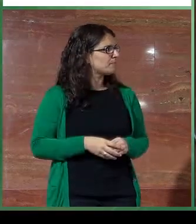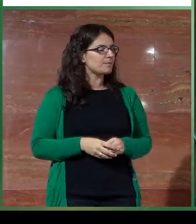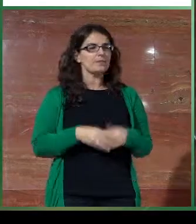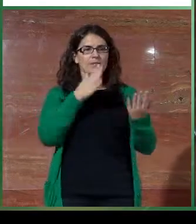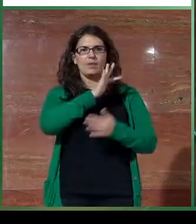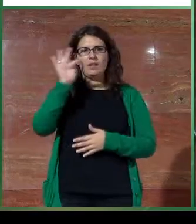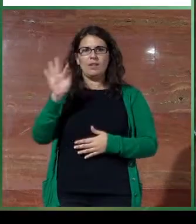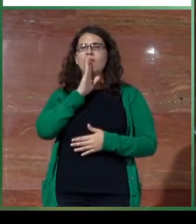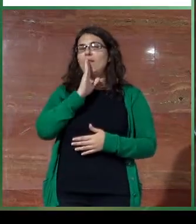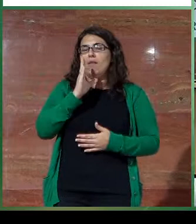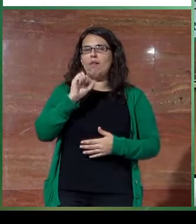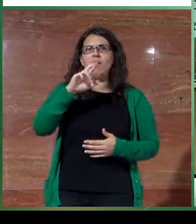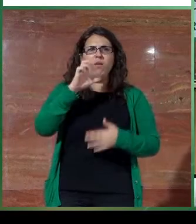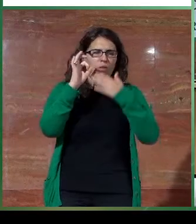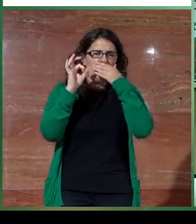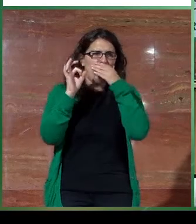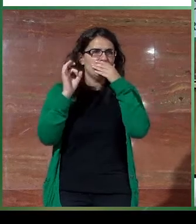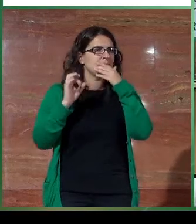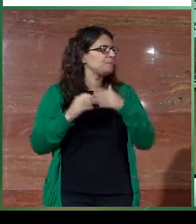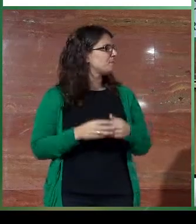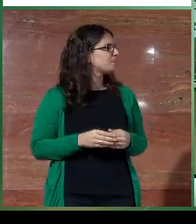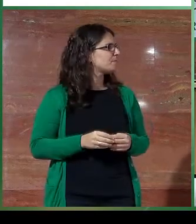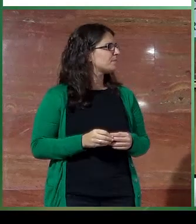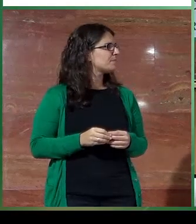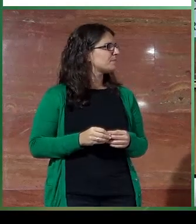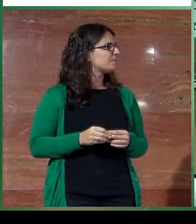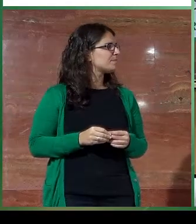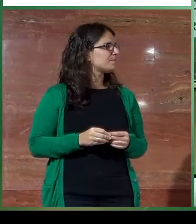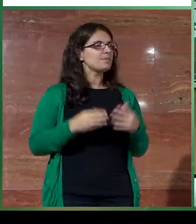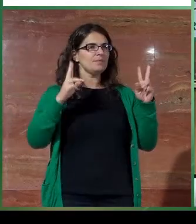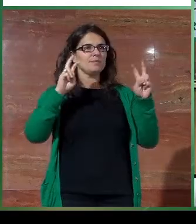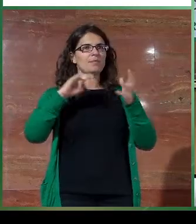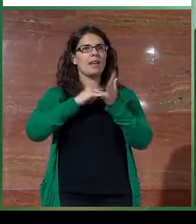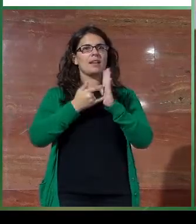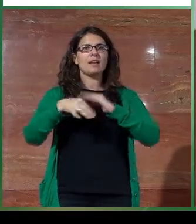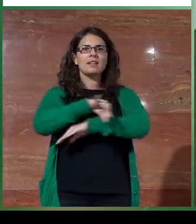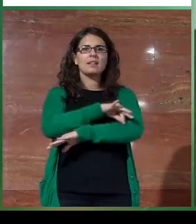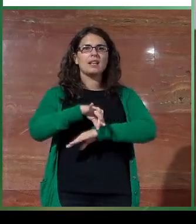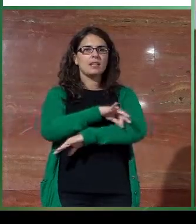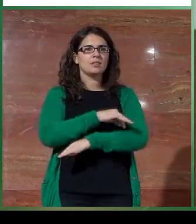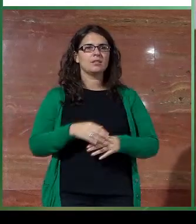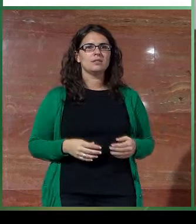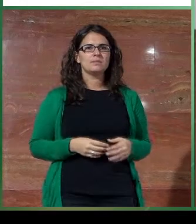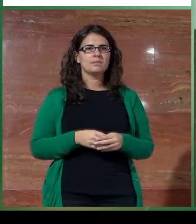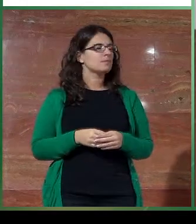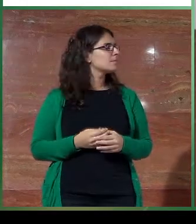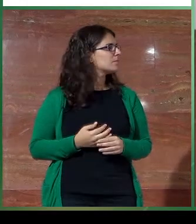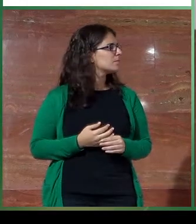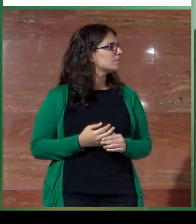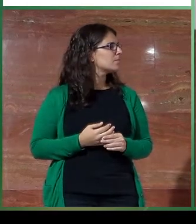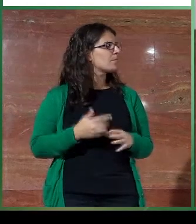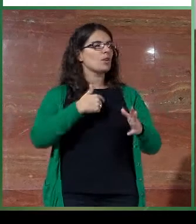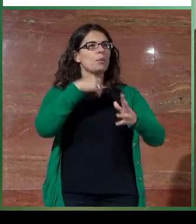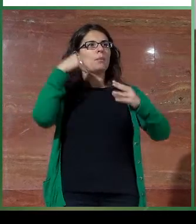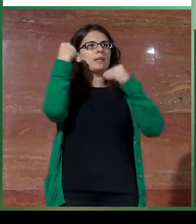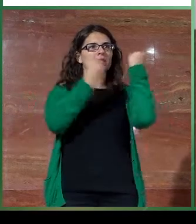Carlos, estabas hablando. Comentaba pues que sí, la responsabilidad de los arquitectos es innegable. Yo, de hecho, en toda la